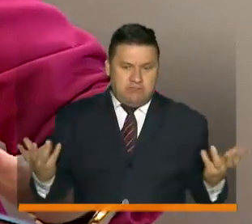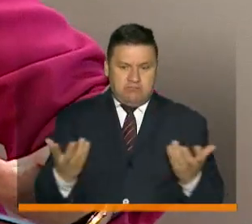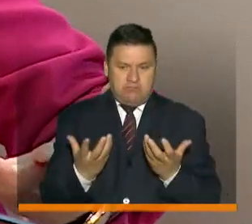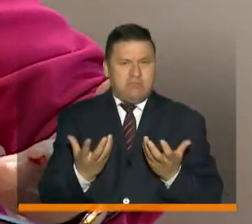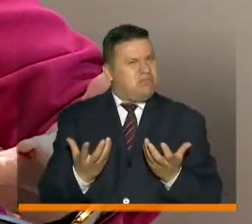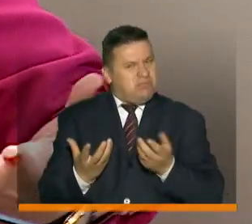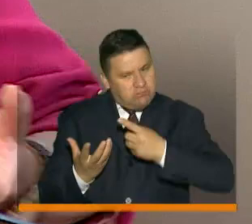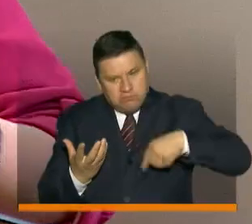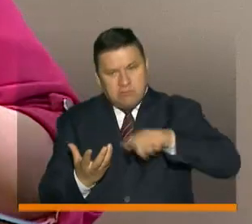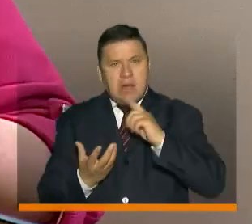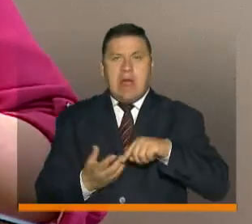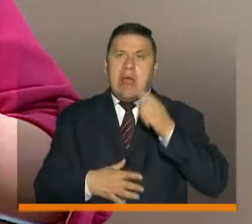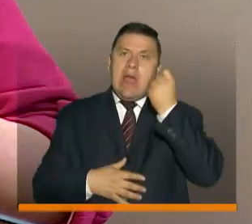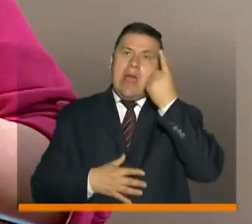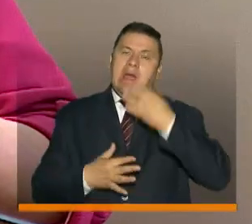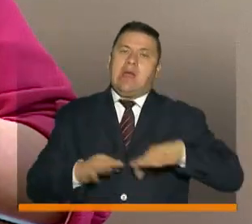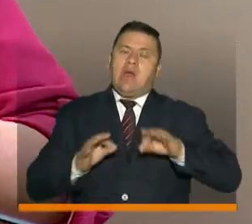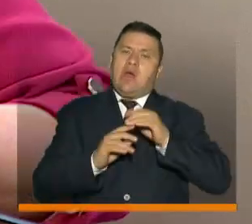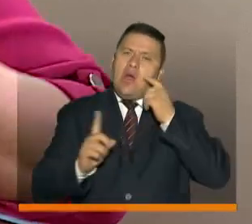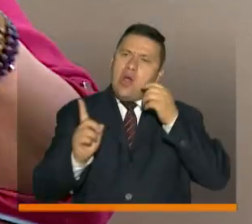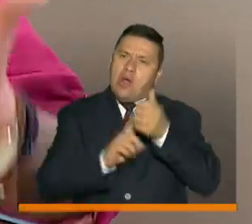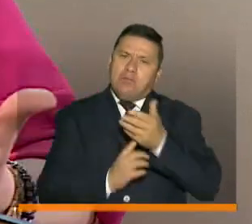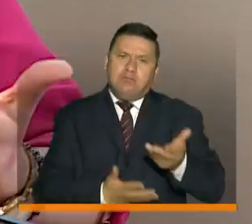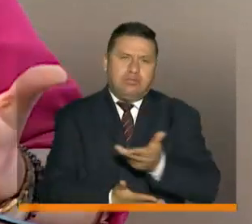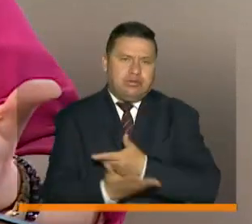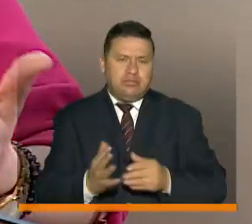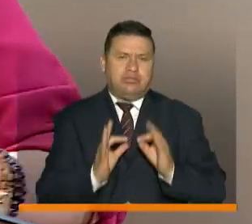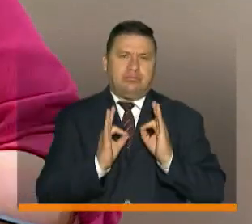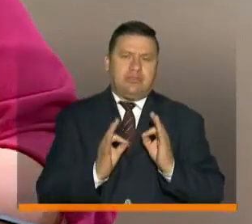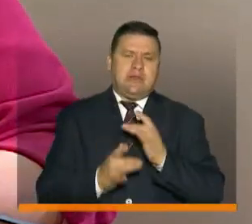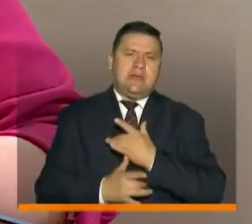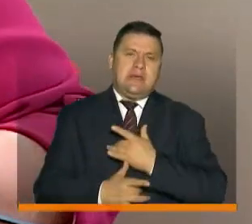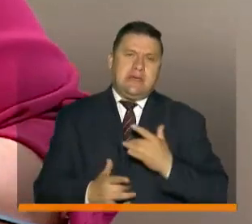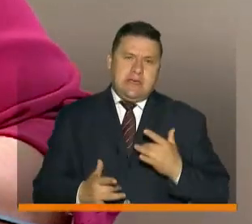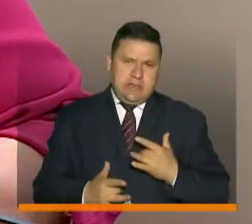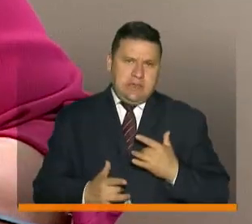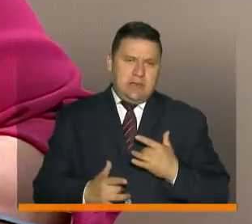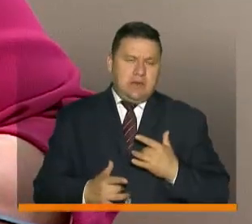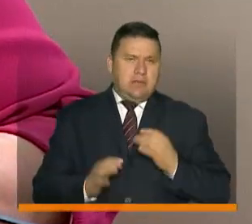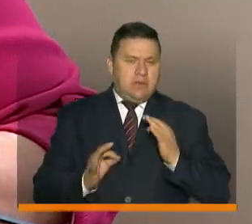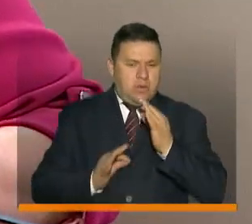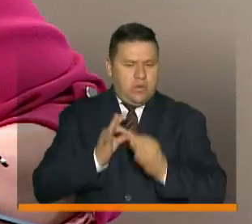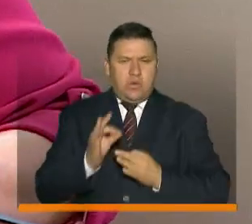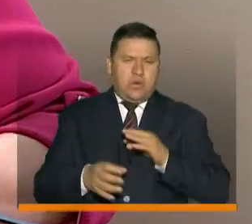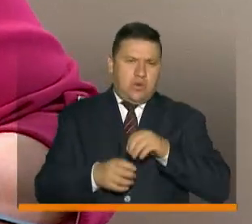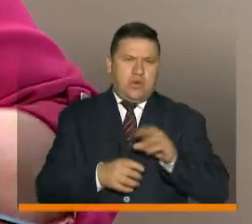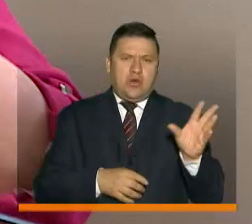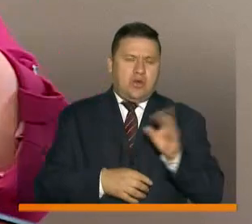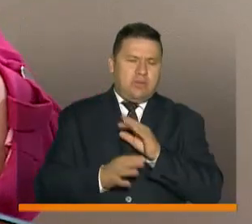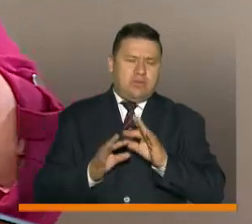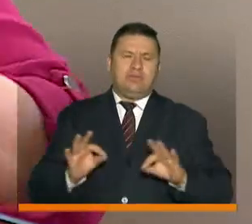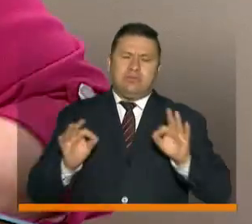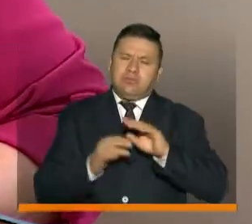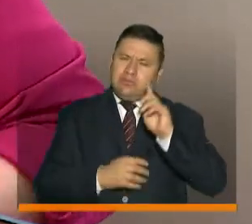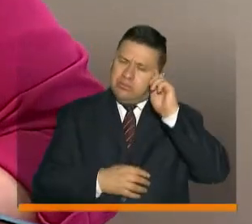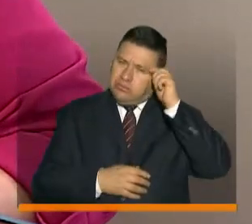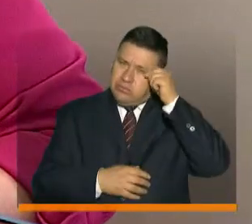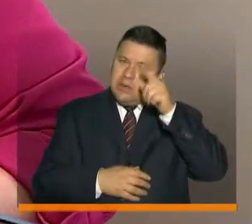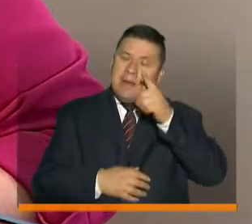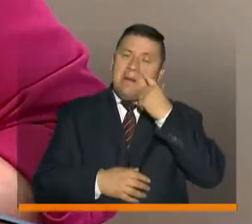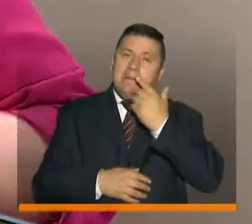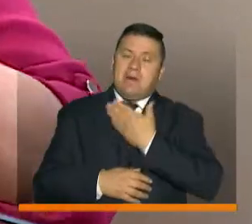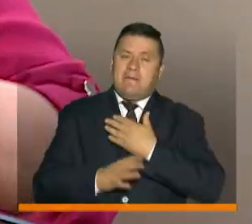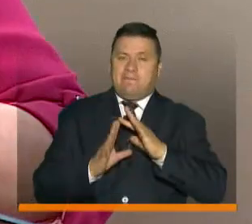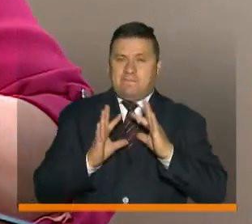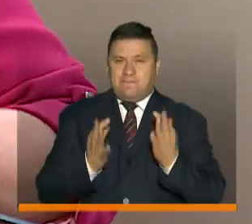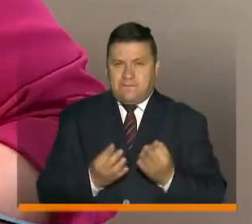debemos justamente entender cómo lograr una armonía entre garantizar la salud y hacer una práctica cuidadosa de todos estos aspectos. Y recordarle a los padres de